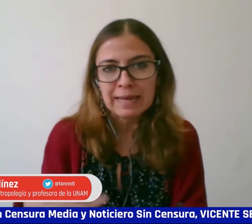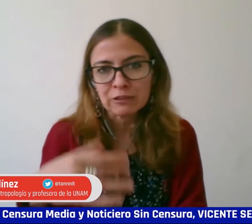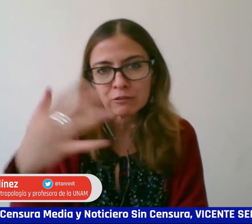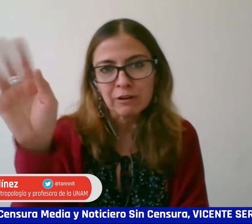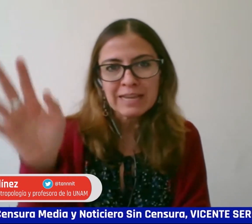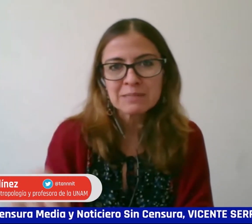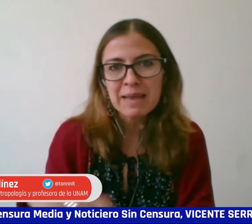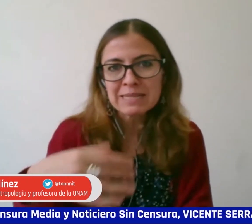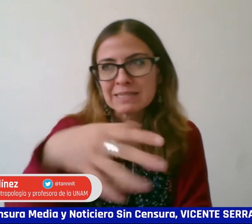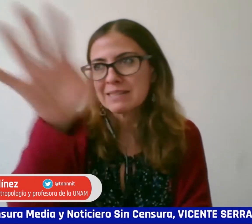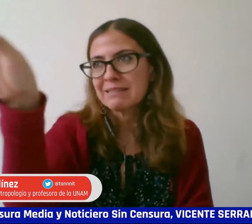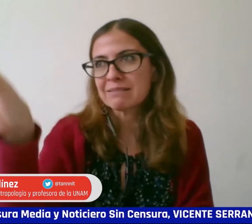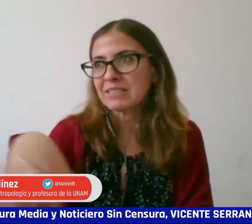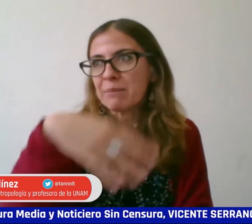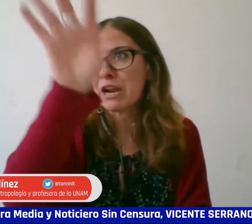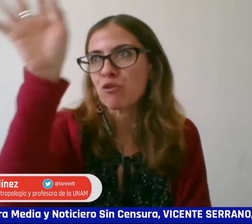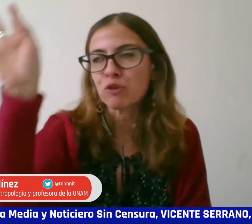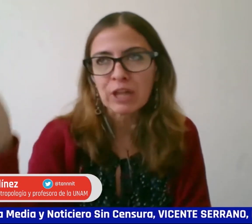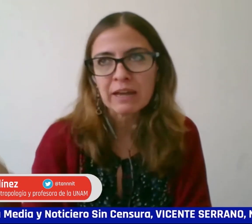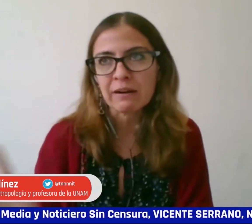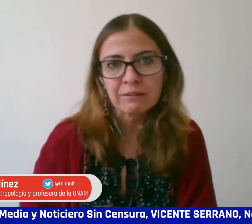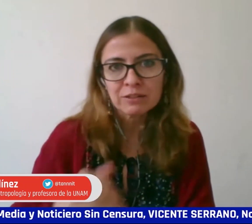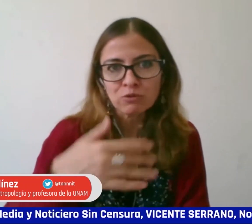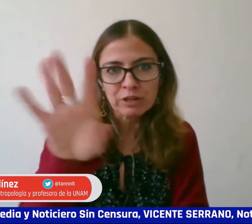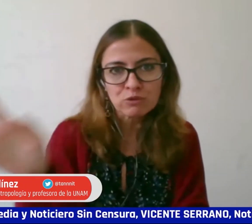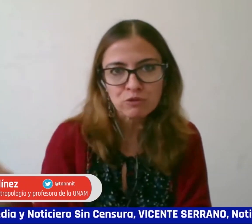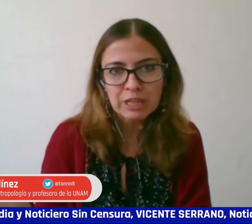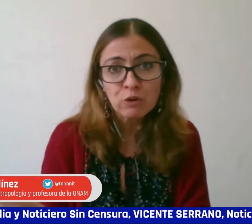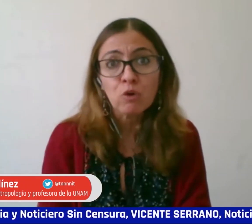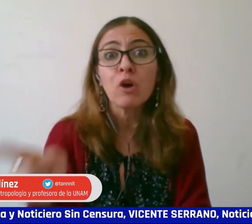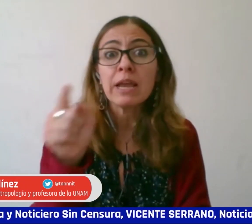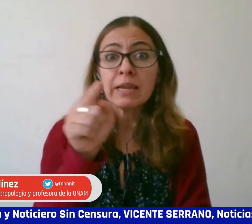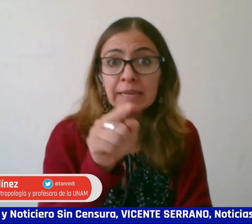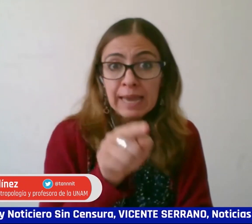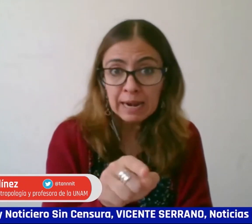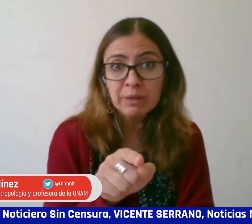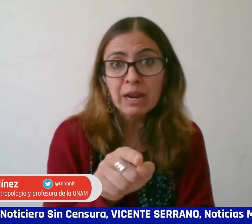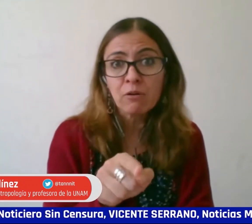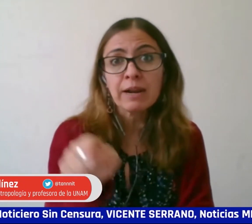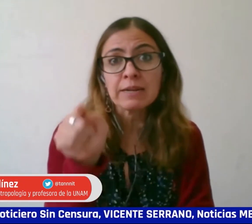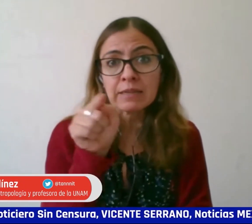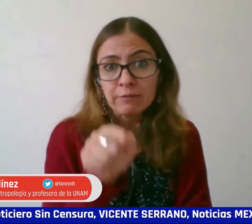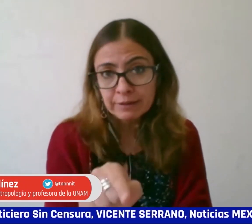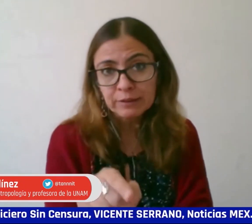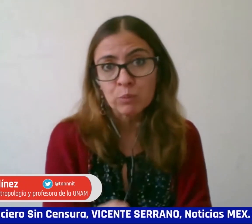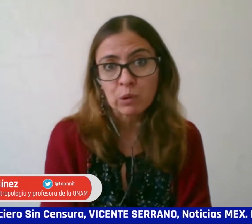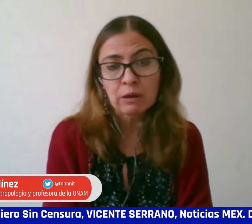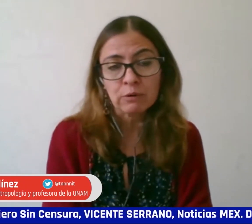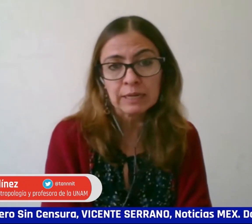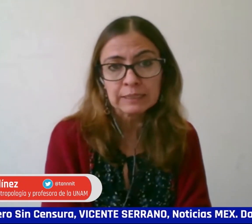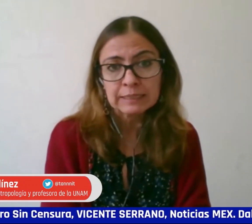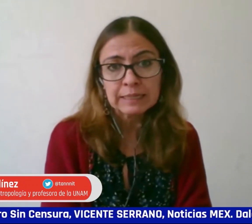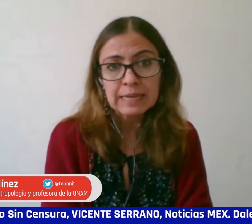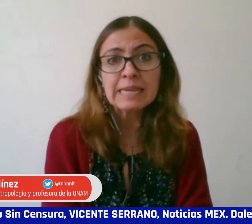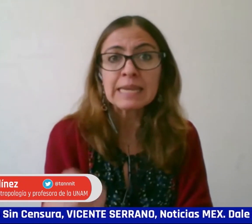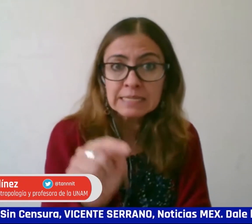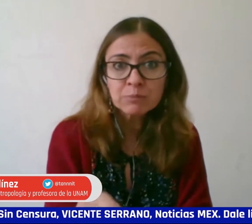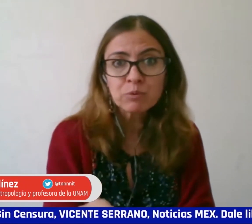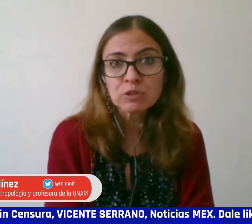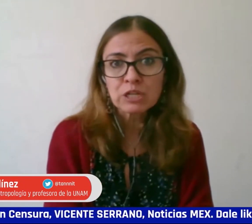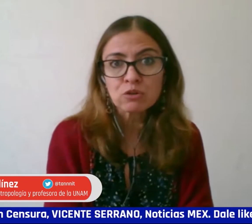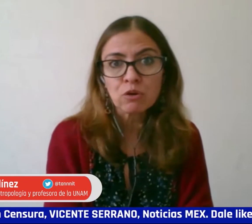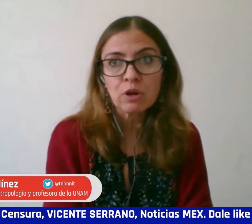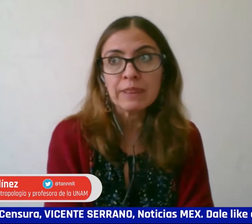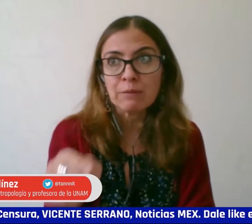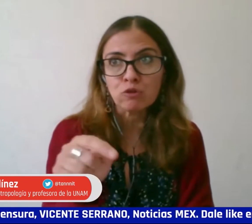del mandato. Es más, llamen a no votar, es un ridículo. Y a la mera hora le salió el tiro por la culata. Y